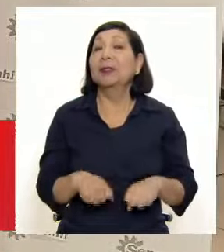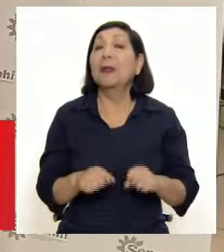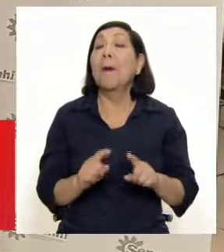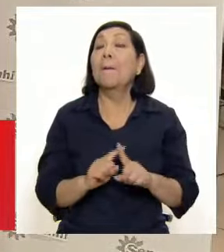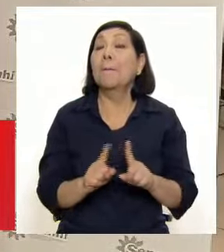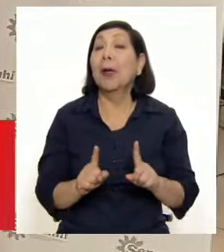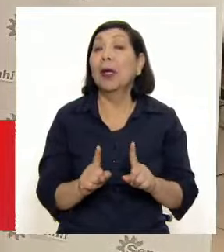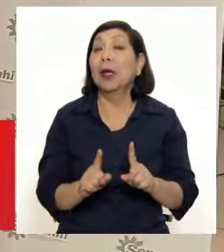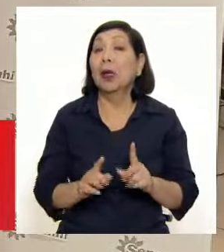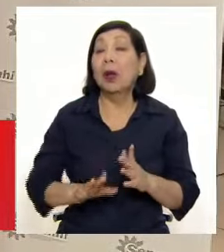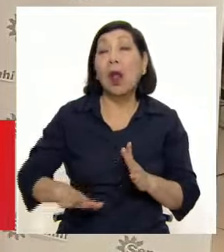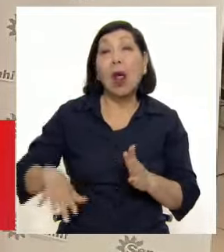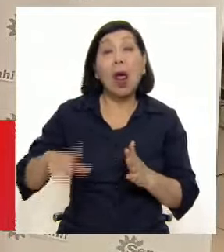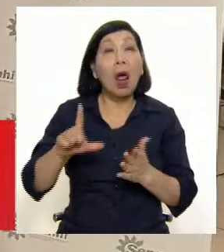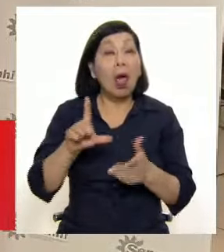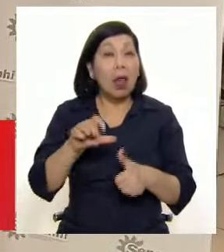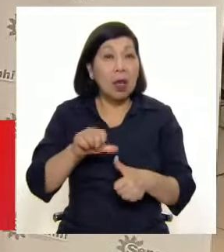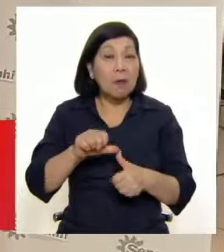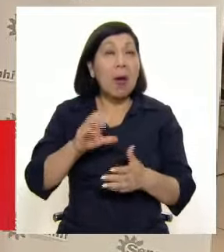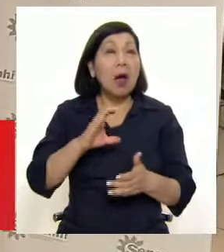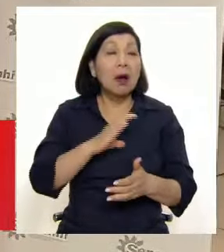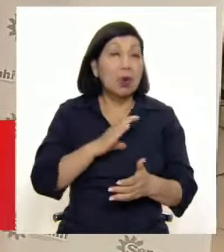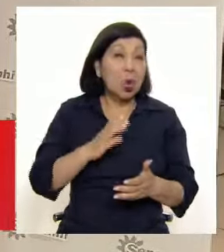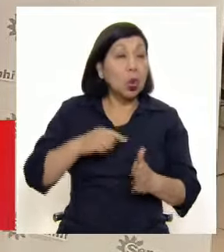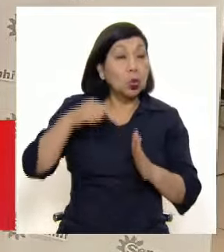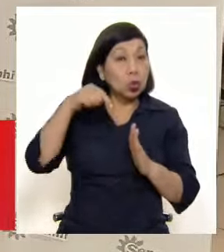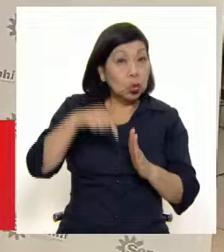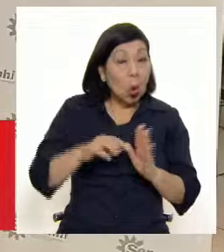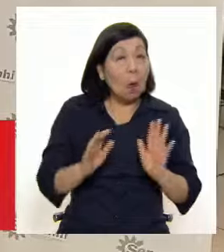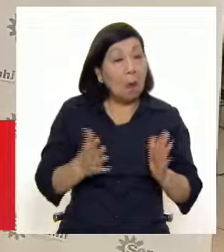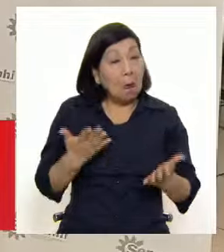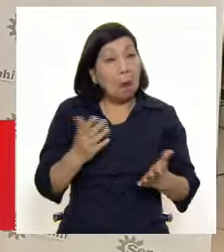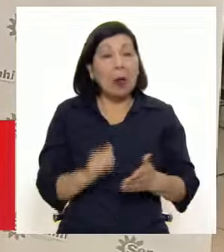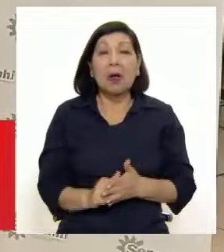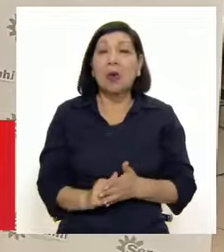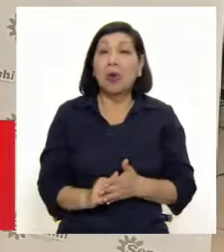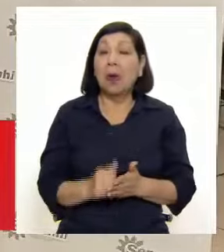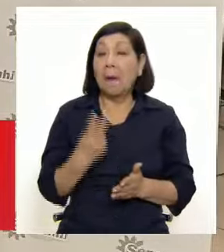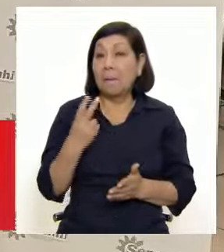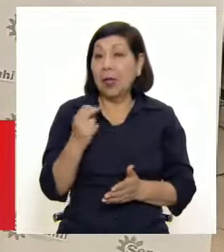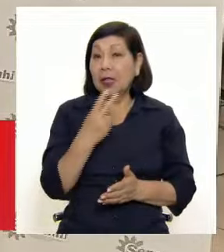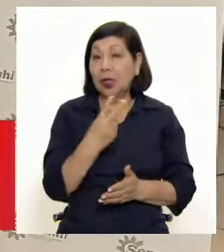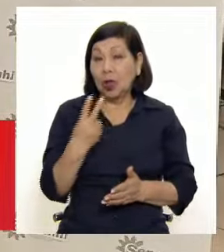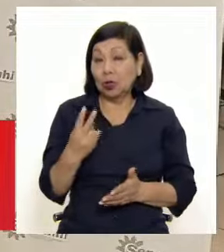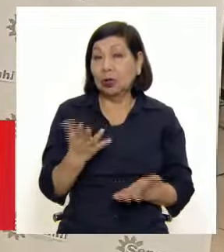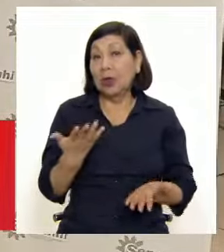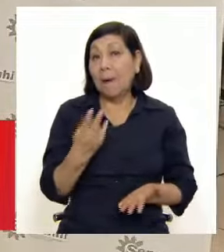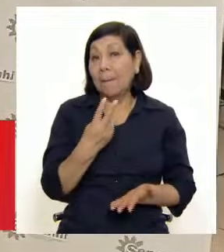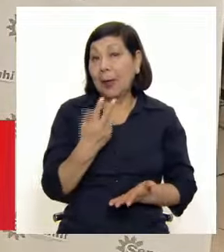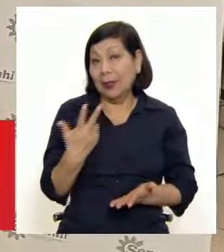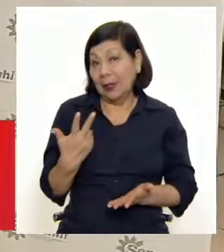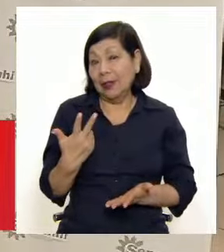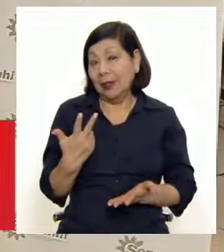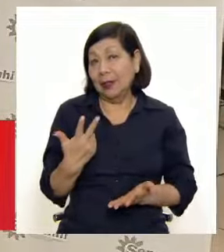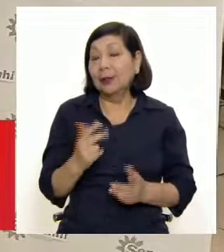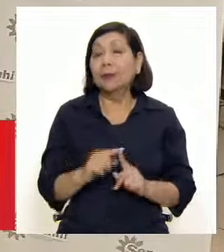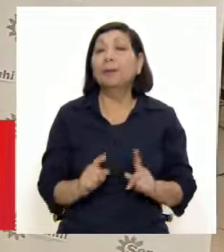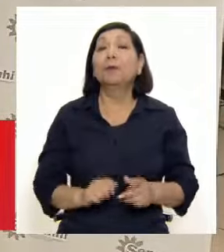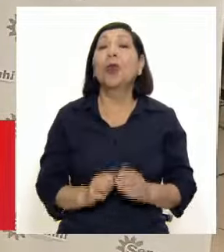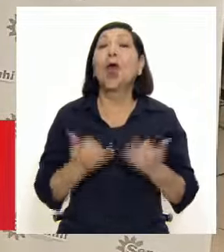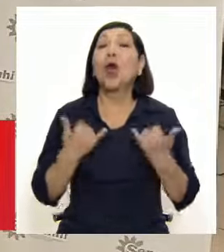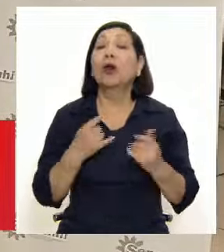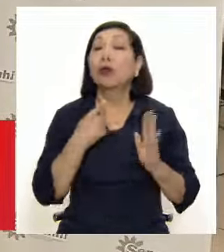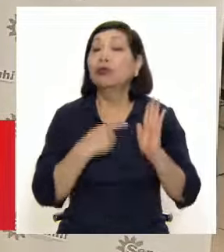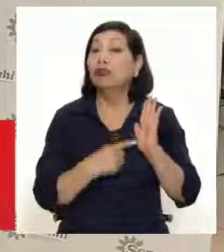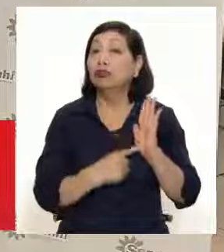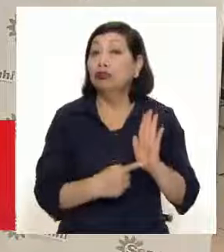Sin embargo, hacia los sectores de Lima Centro y Callao y Lima Sur, pues estimamos valores entre los 22 y 23 grados. Ahora